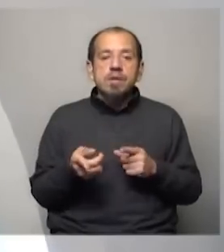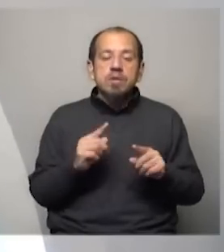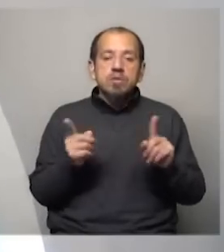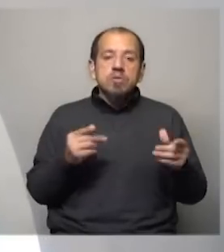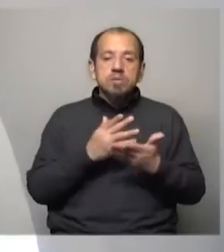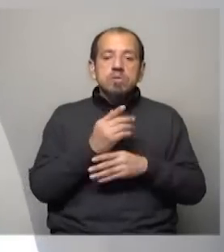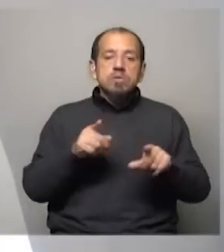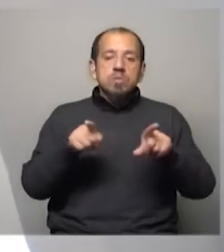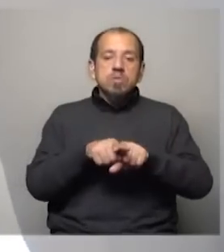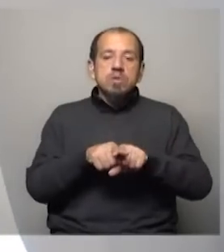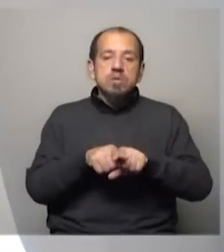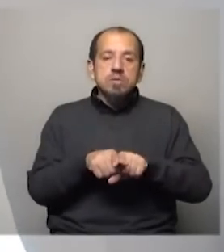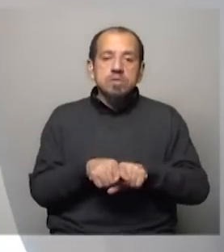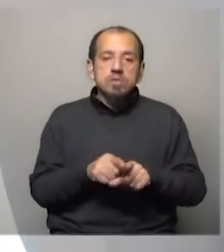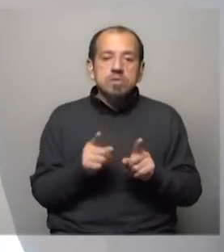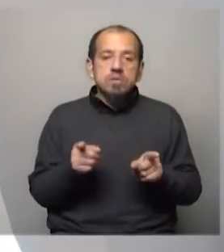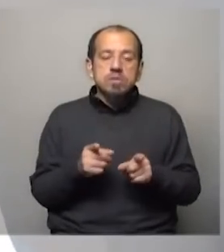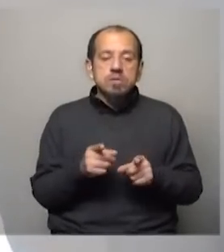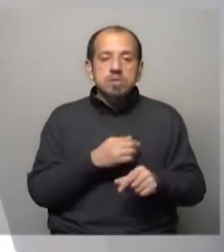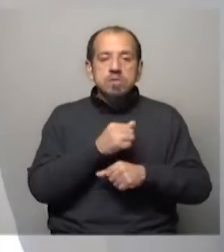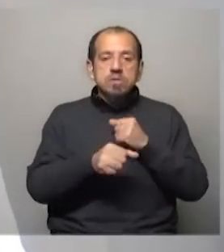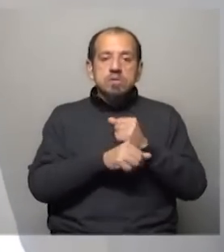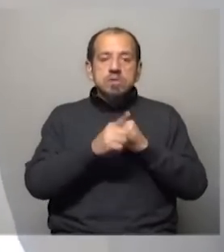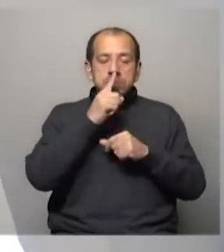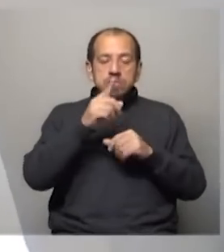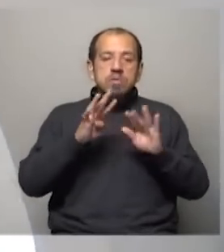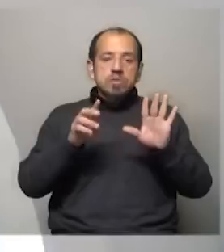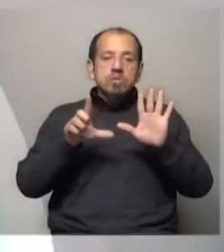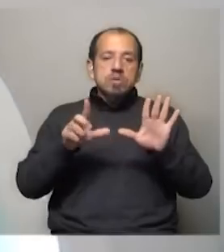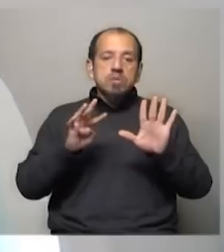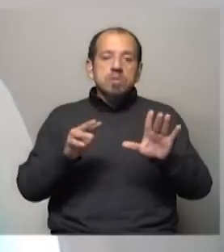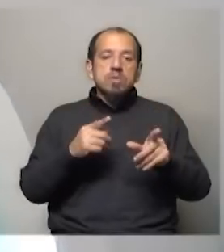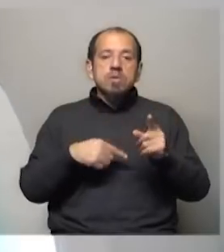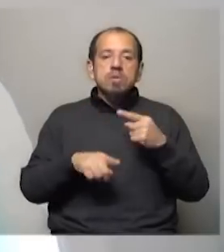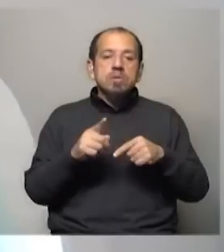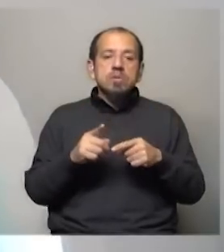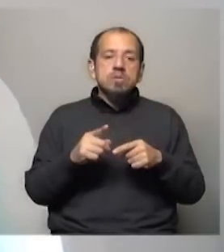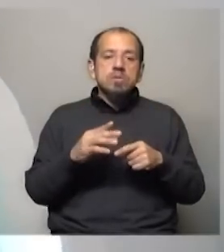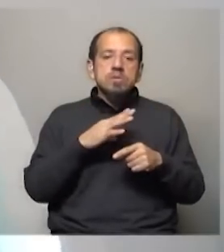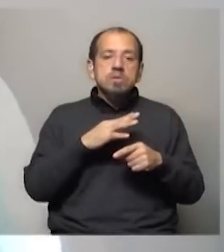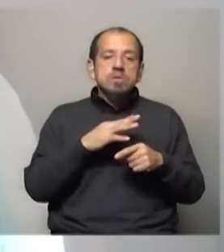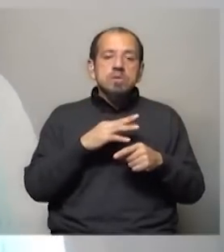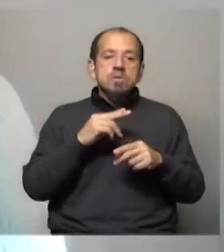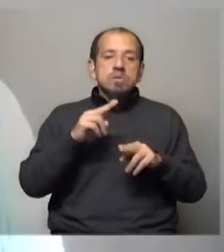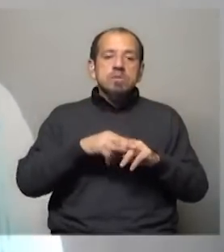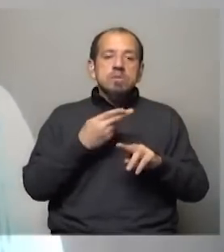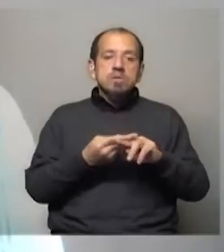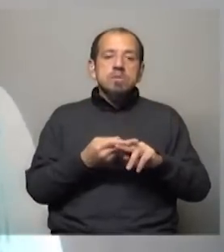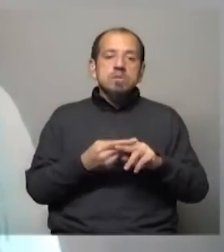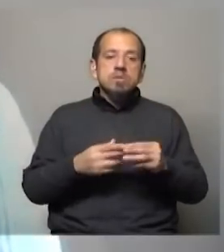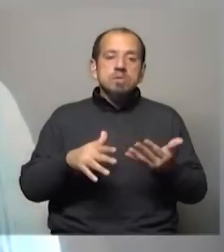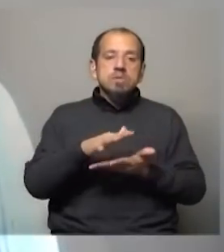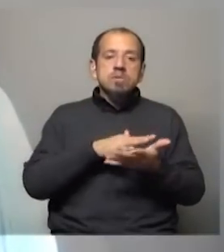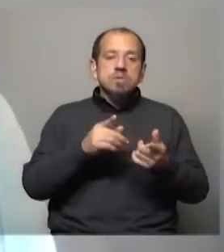siempre los mismos porque los que eran jóvenes en los en el año 79 ya no lo son Hoy entonces hay una repetición de una situación